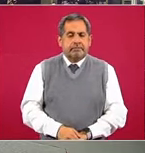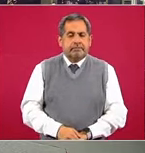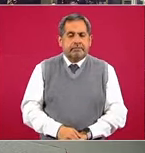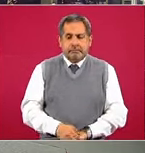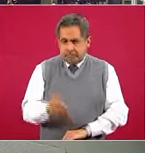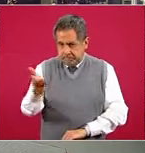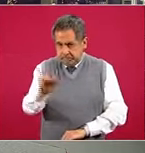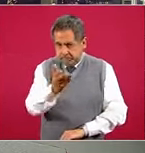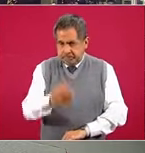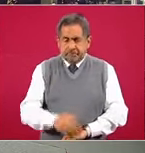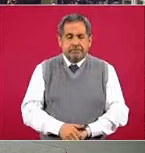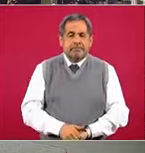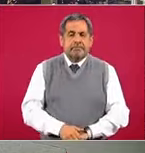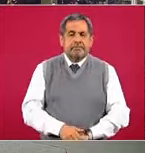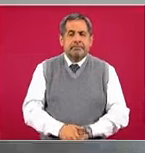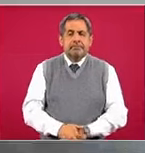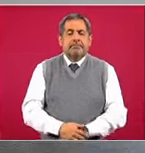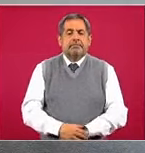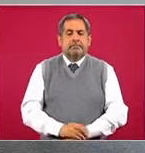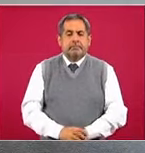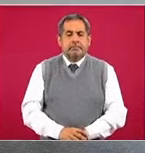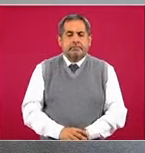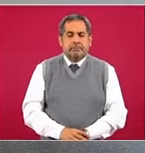Ahí va.